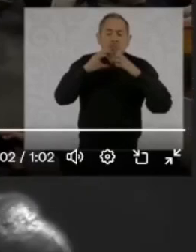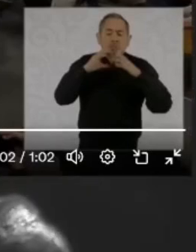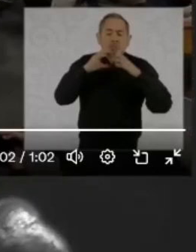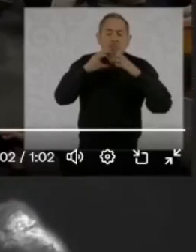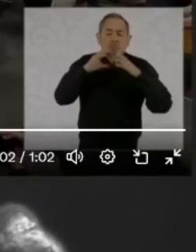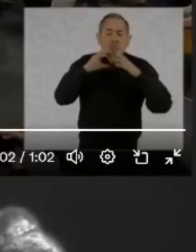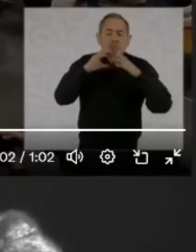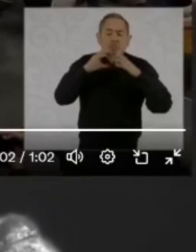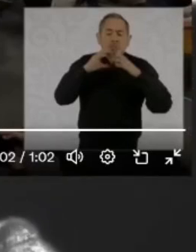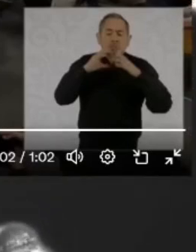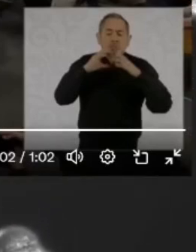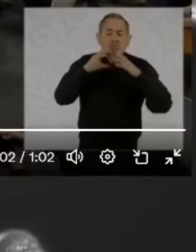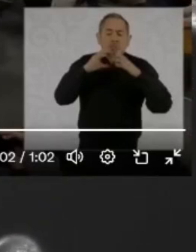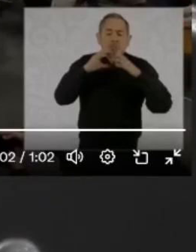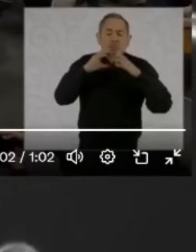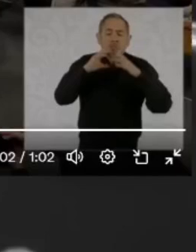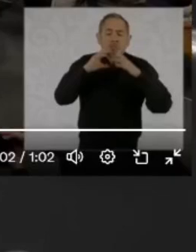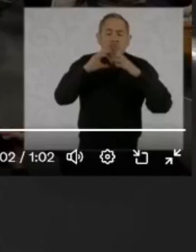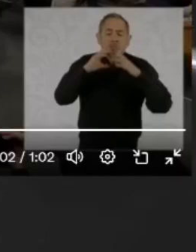les estoy hablando de